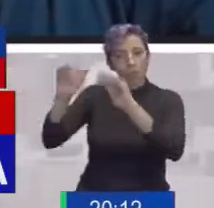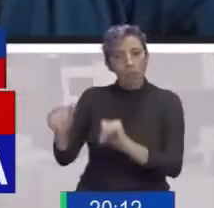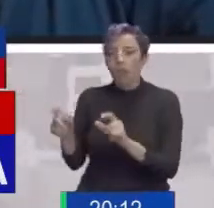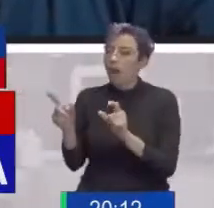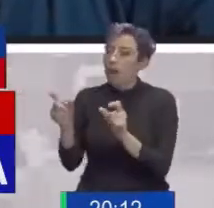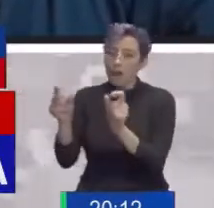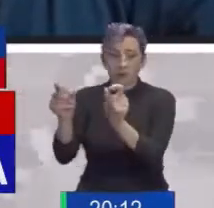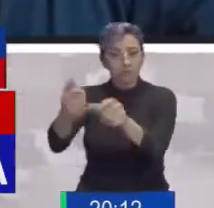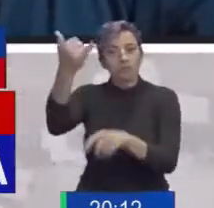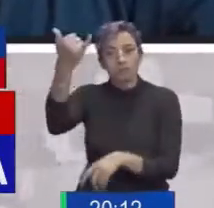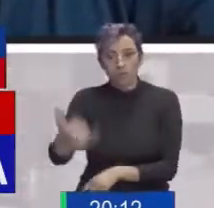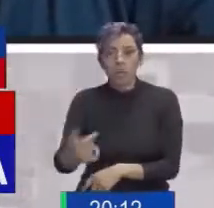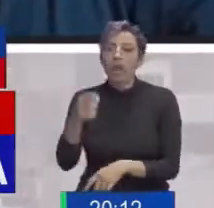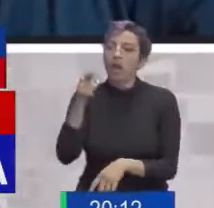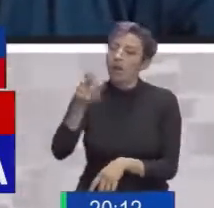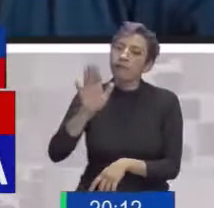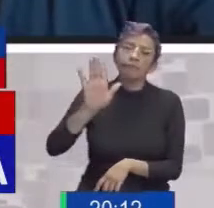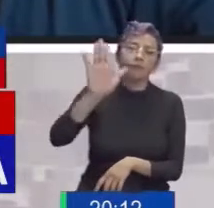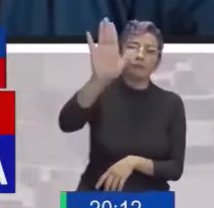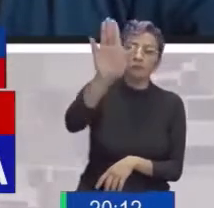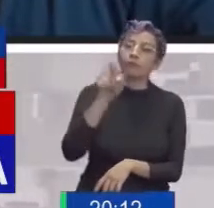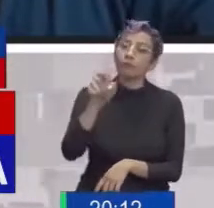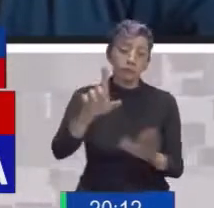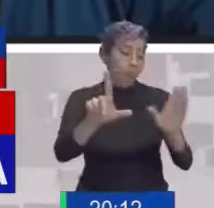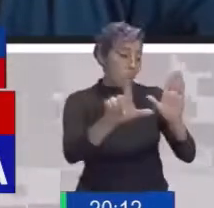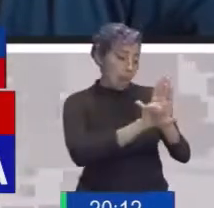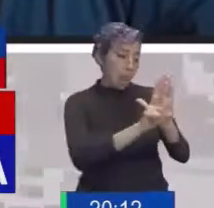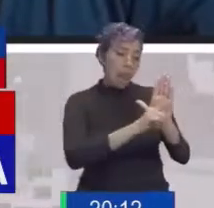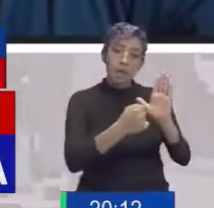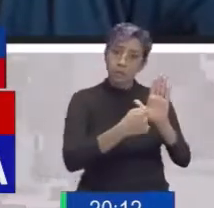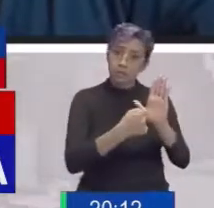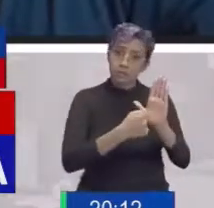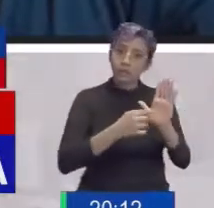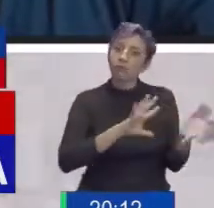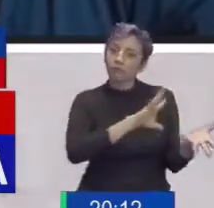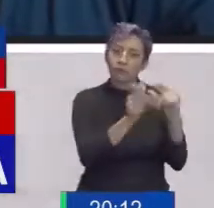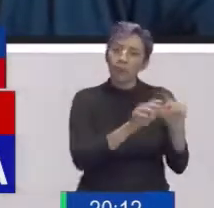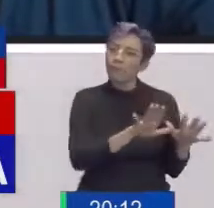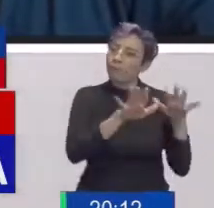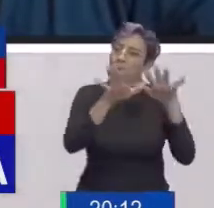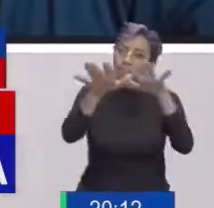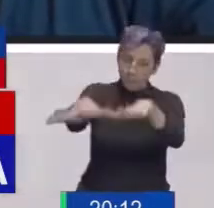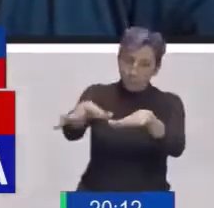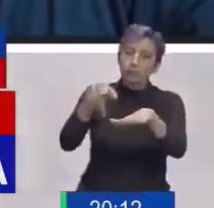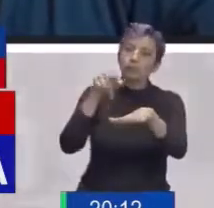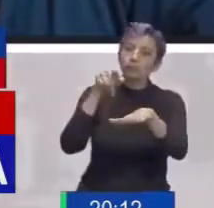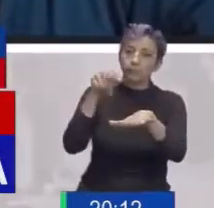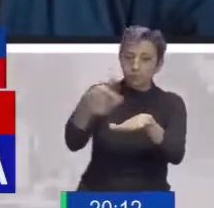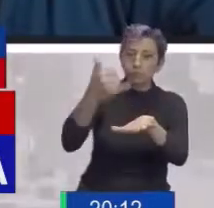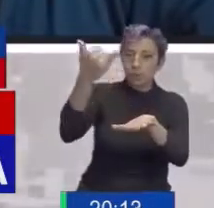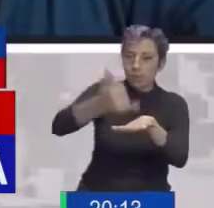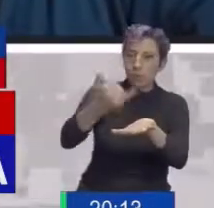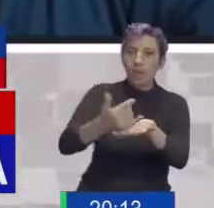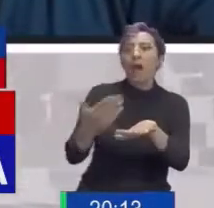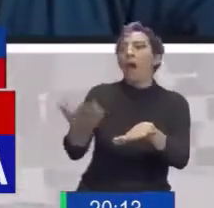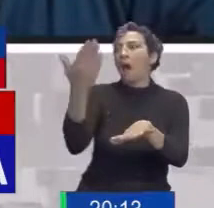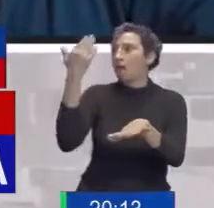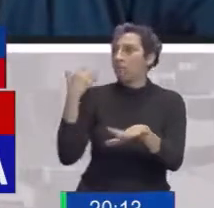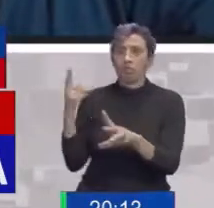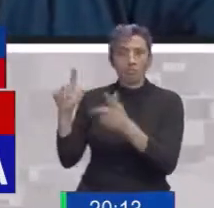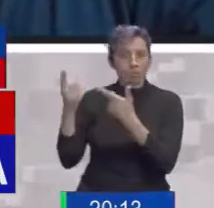¿no? ¿Sirve como un respaldo o un acompañamiento que era necesario y que era una deuda prácticamente histórica